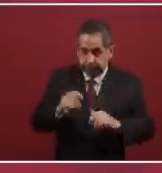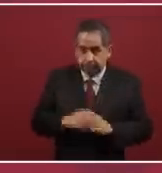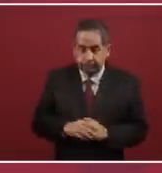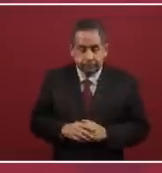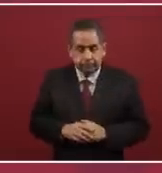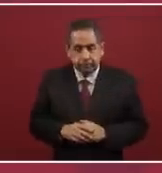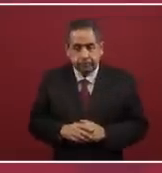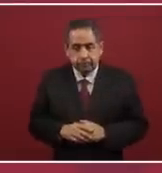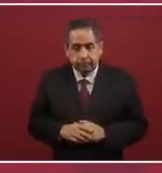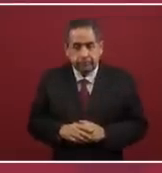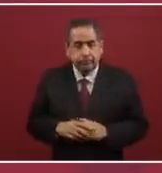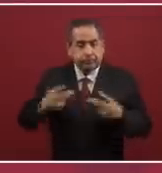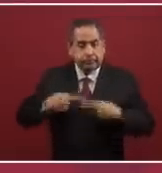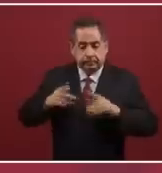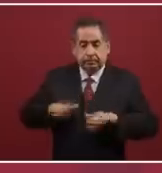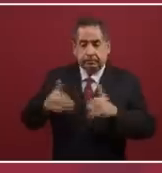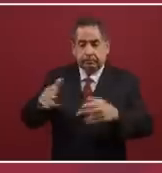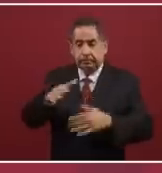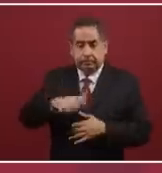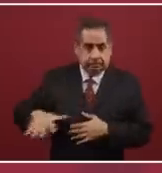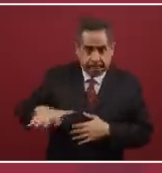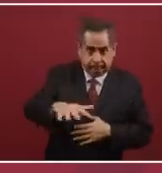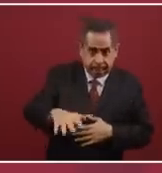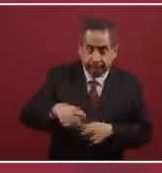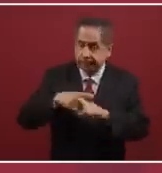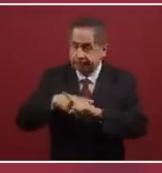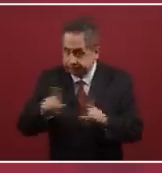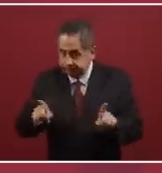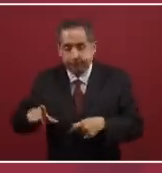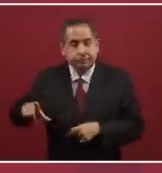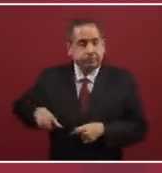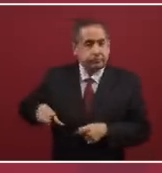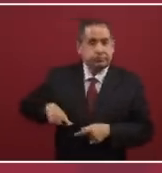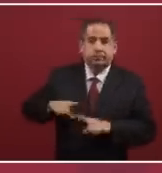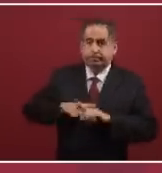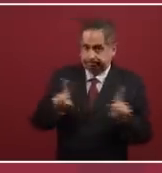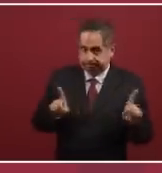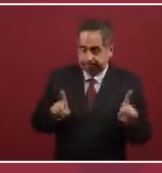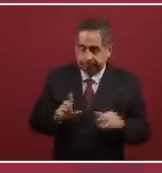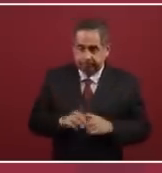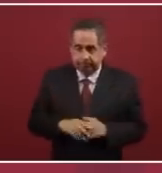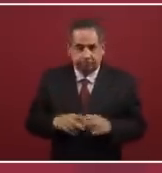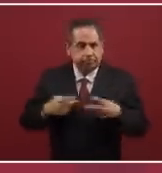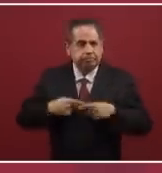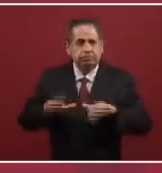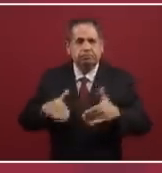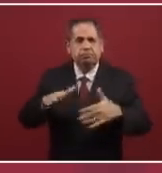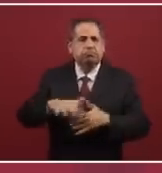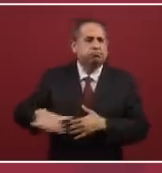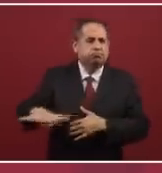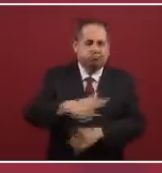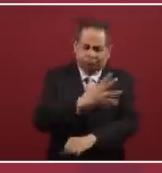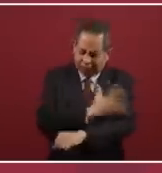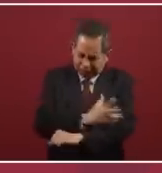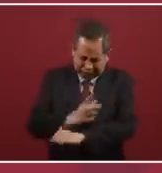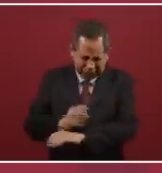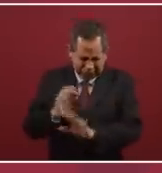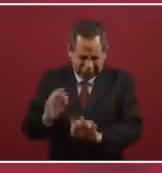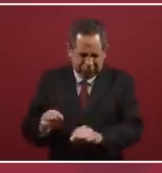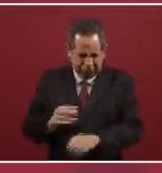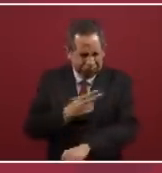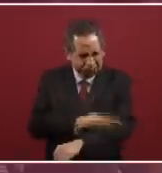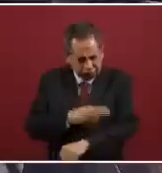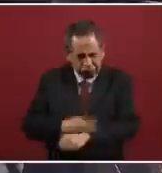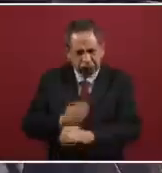Una cosa es el pueblo y otra cosa es el gobierno. El pueblo de México es un pueblo honrado,